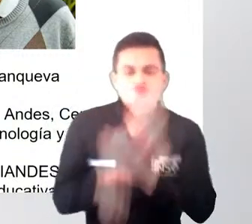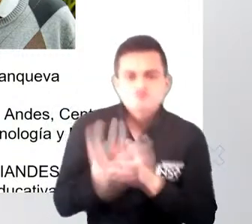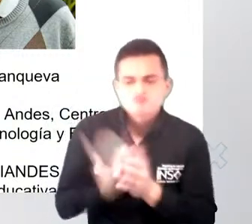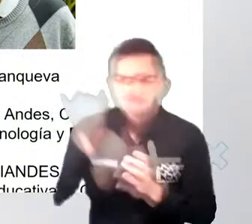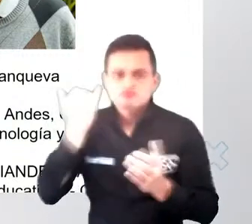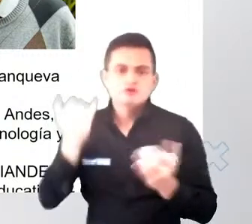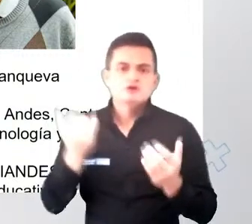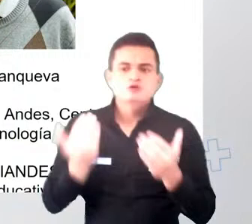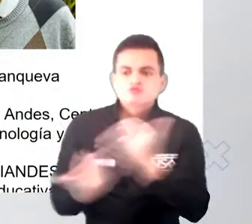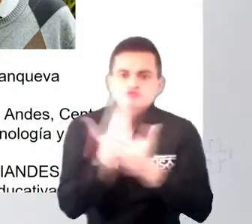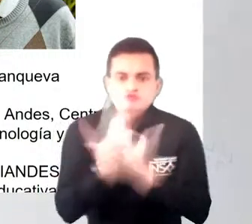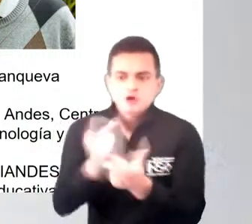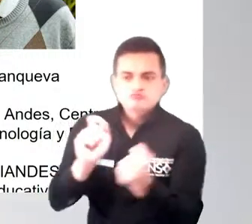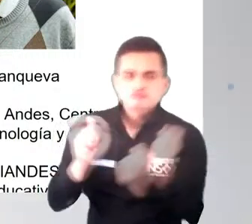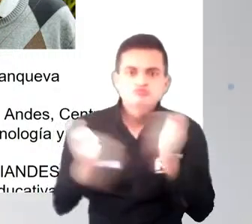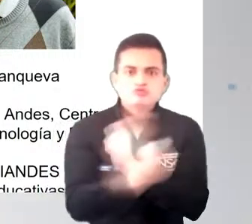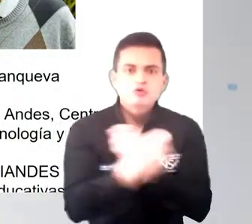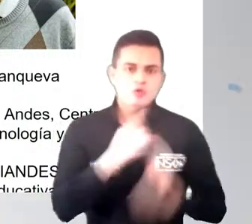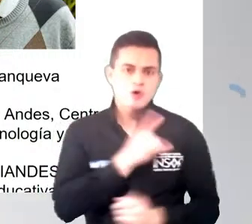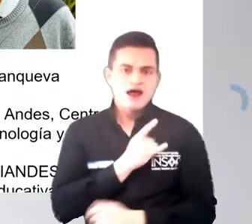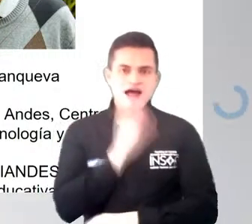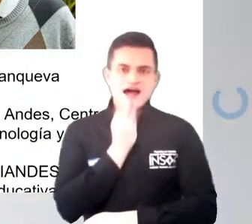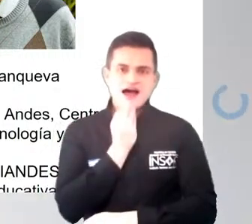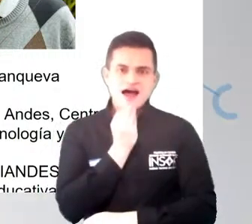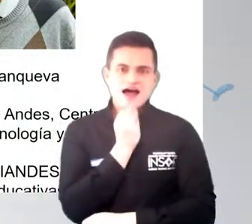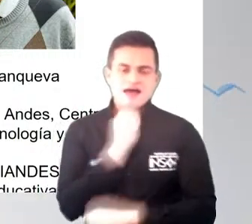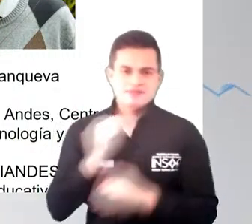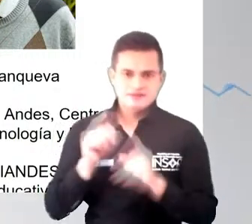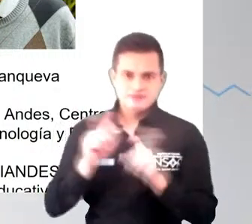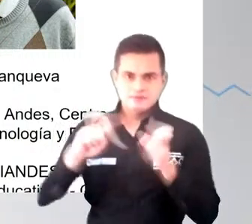Andes, y también como